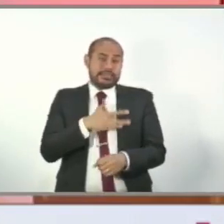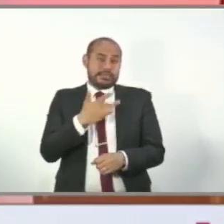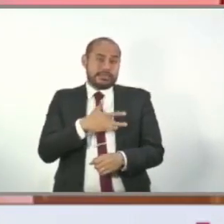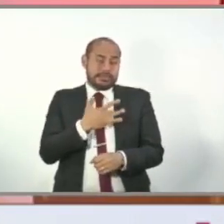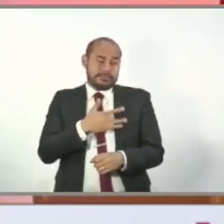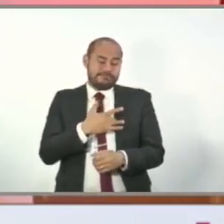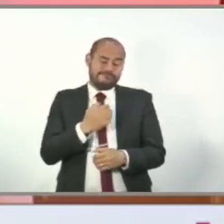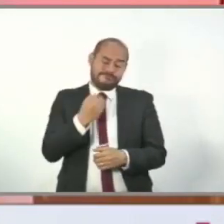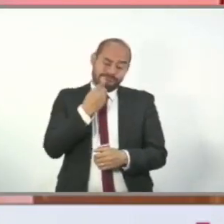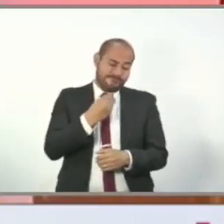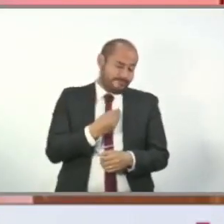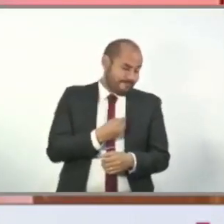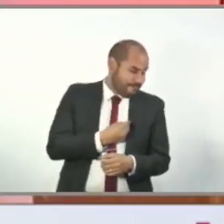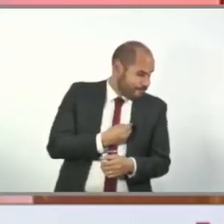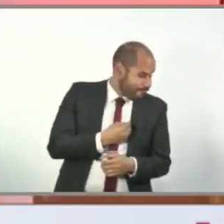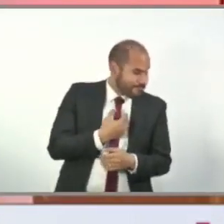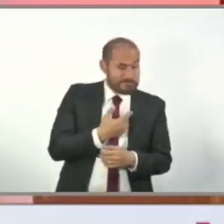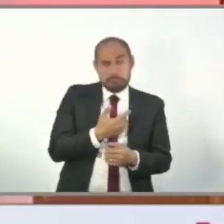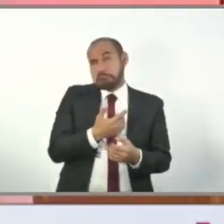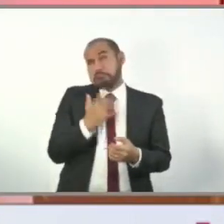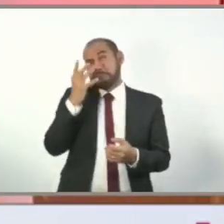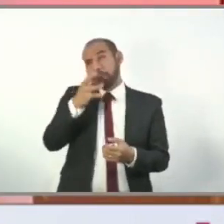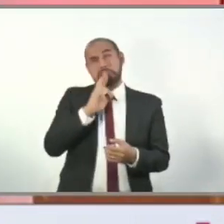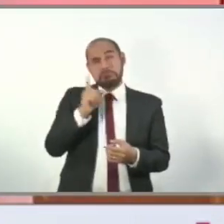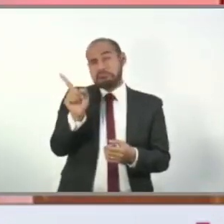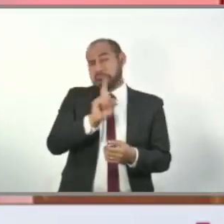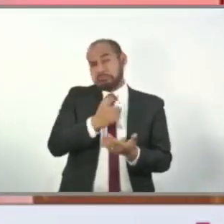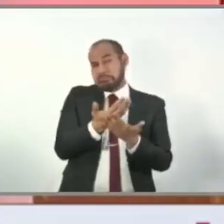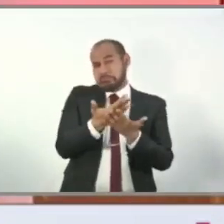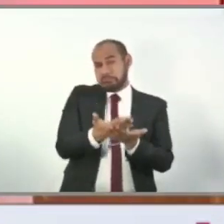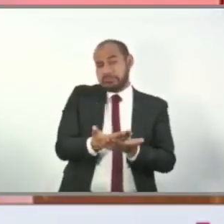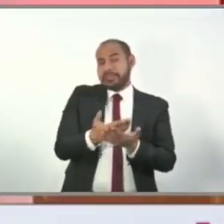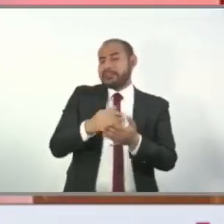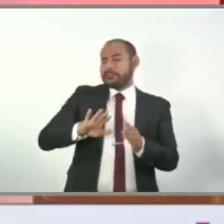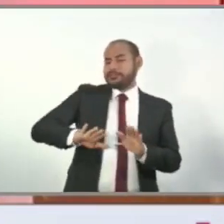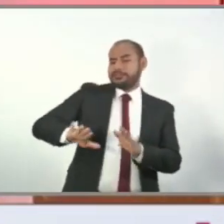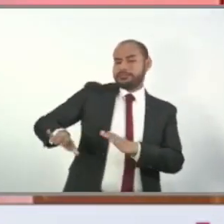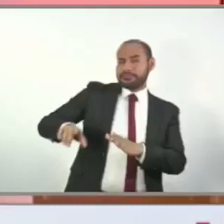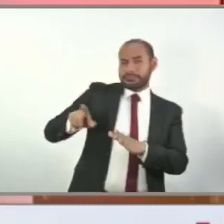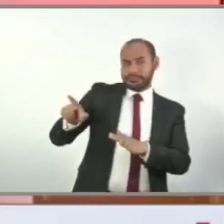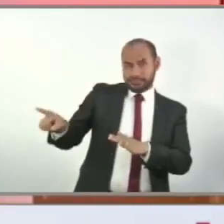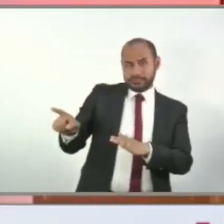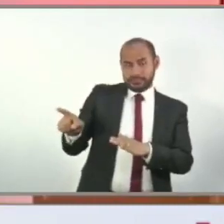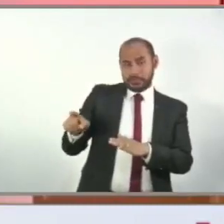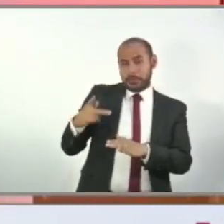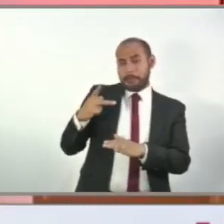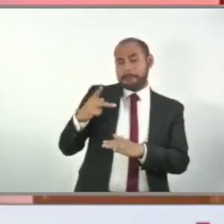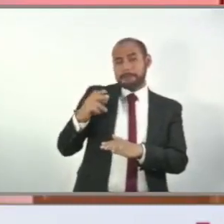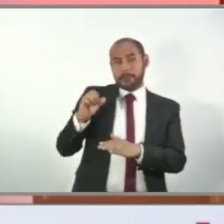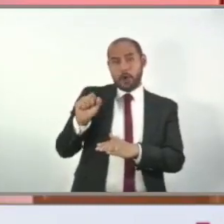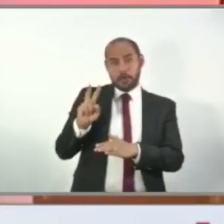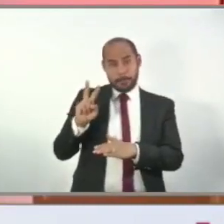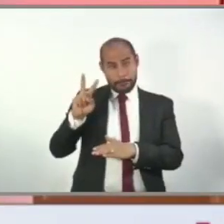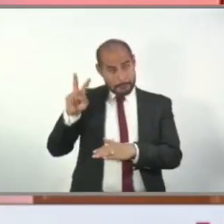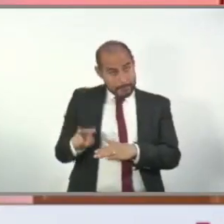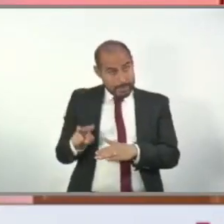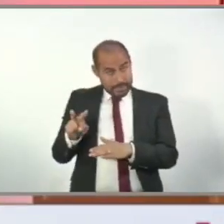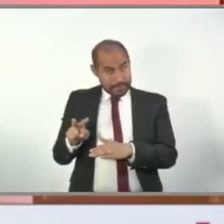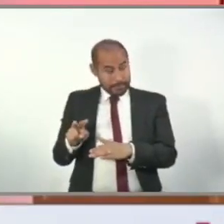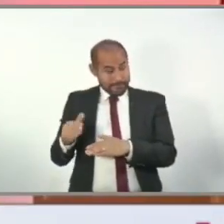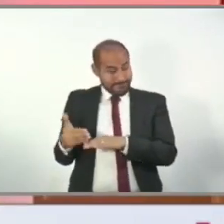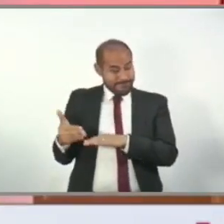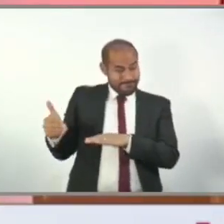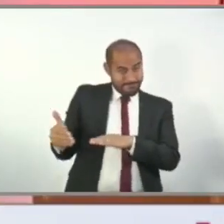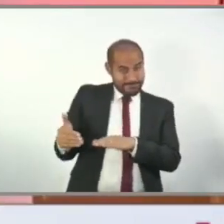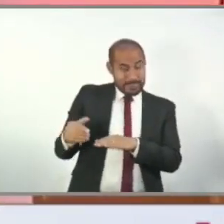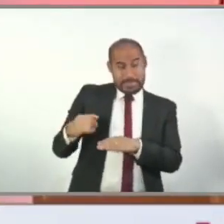resignación, que nos ayude a tomar distancia de las múltiples voces de la posverdad que convalidan la reproducción de